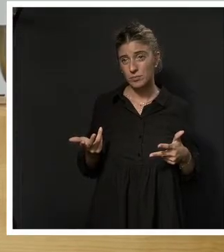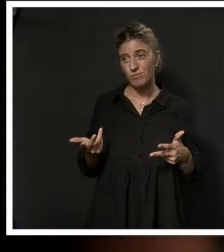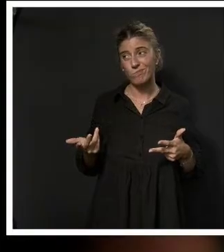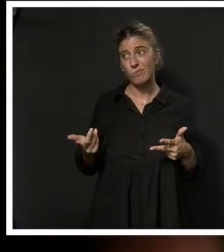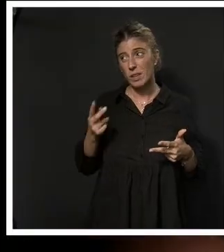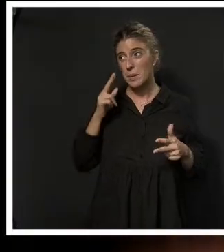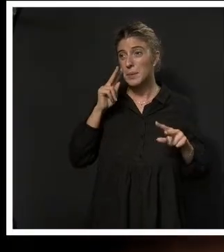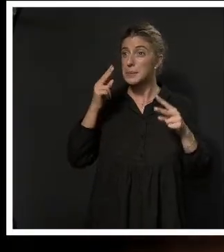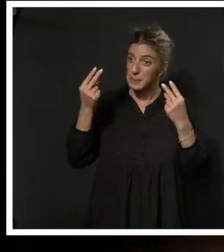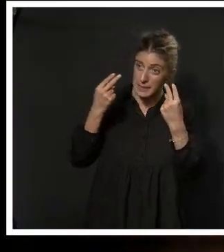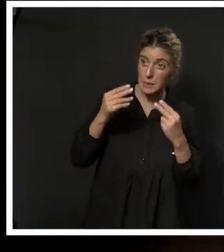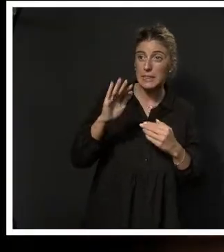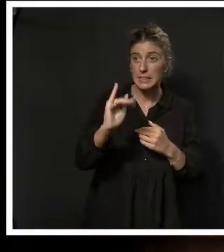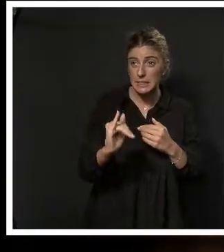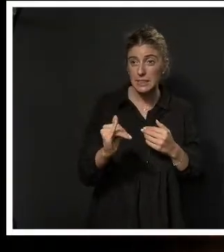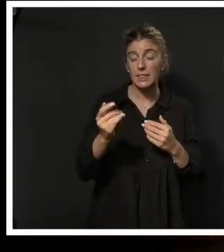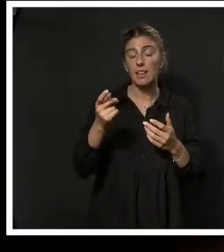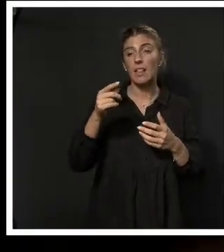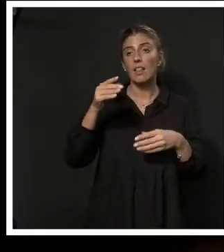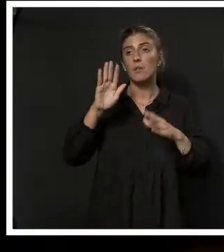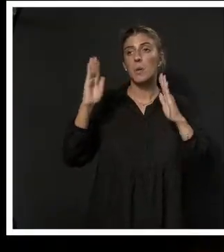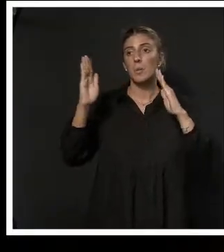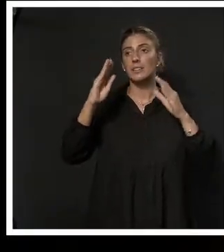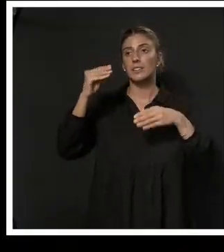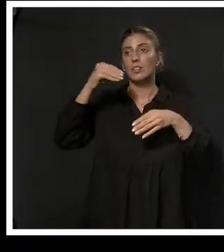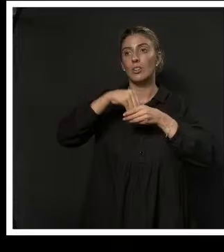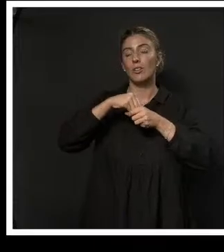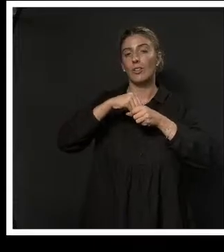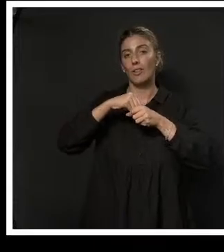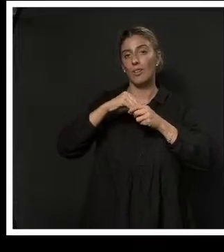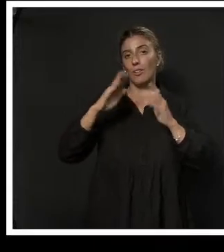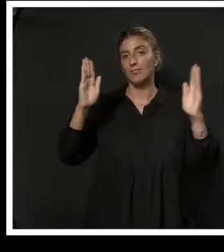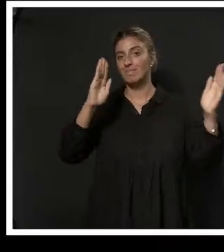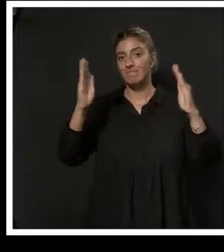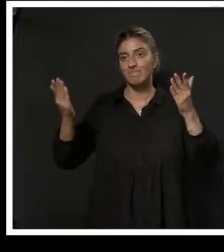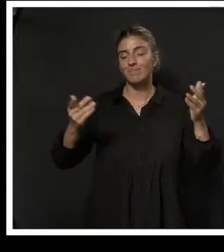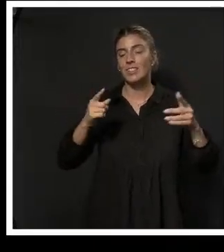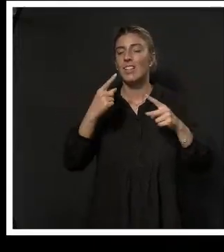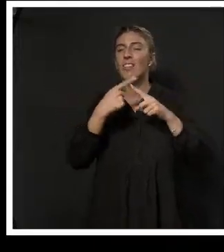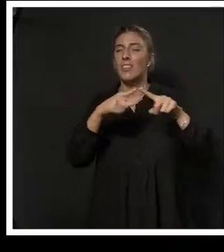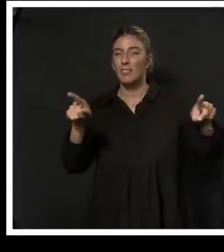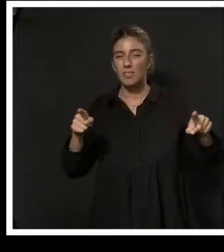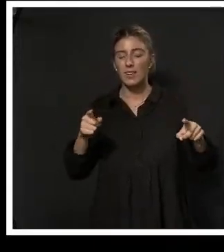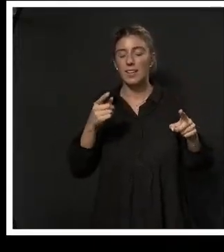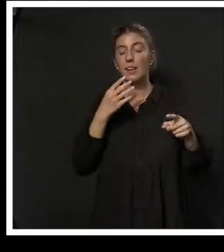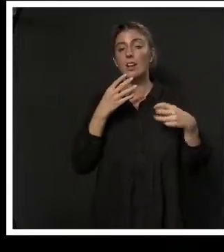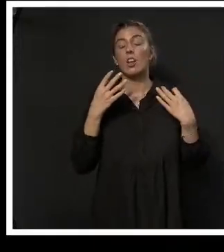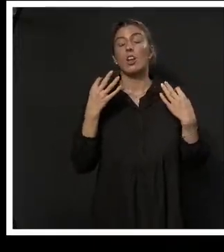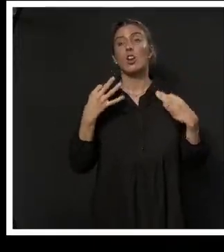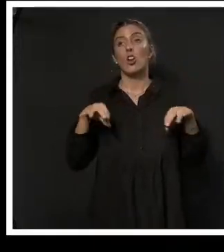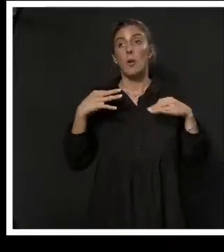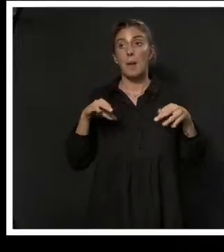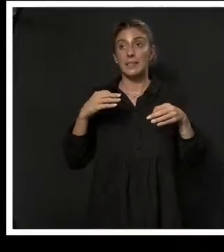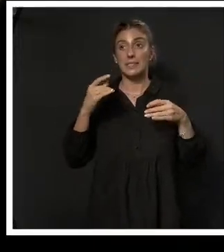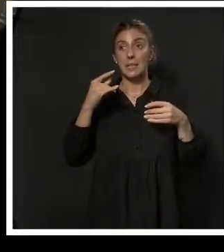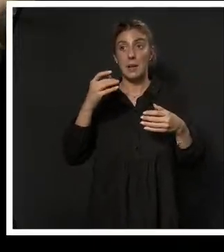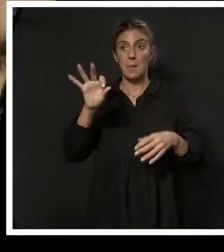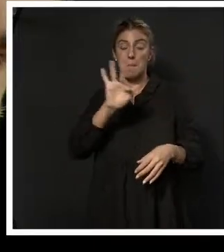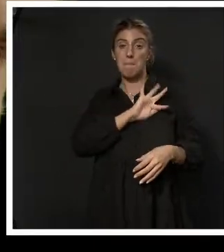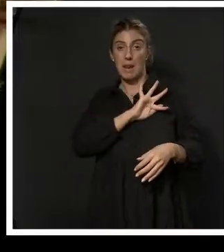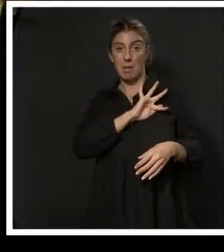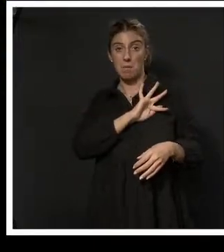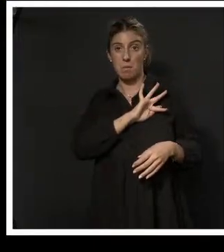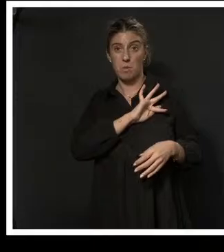digamos dentro de la industria bueno Son son diferentes pero en principio los premios